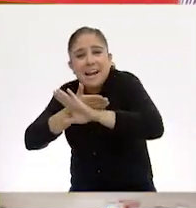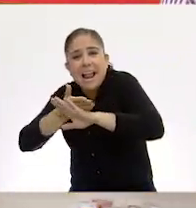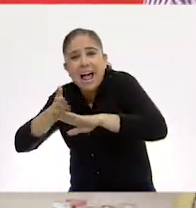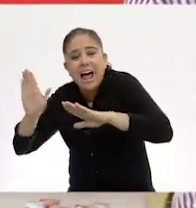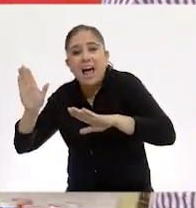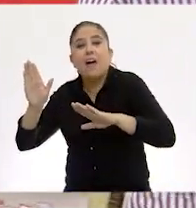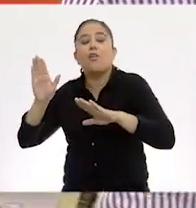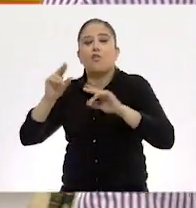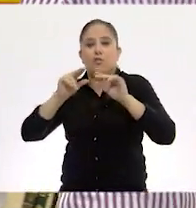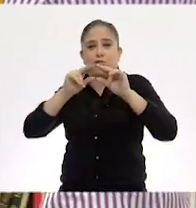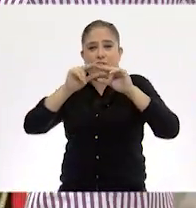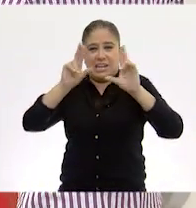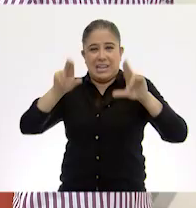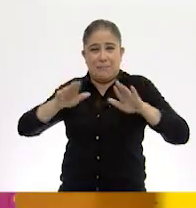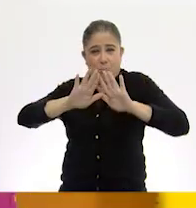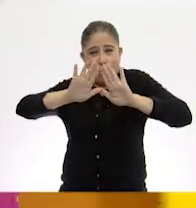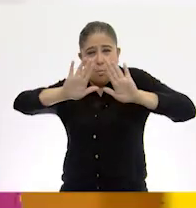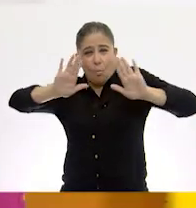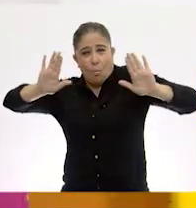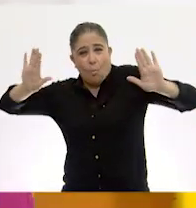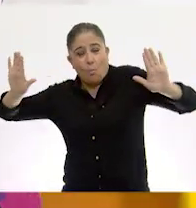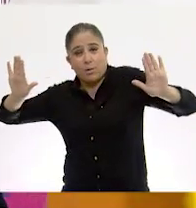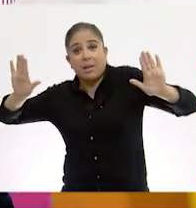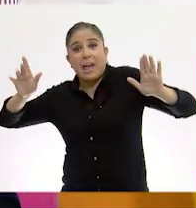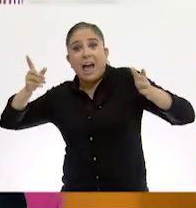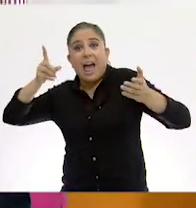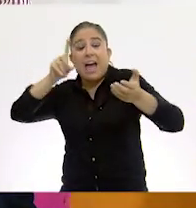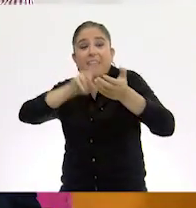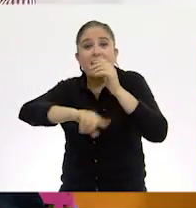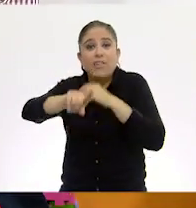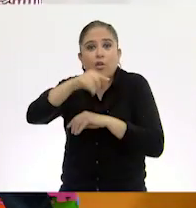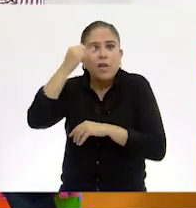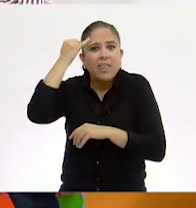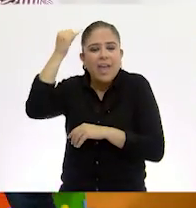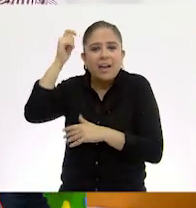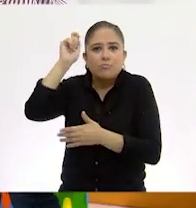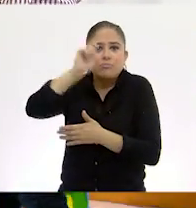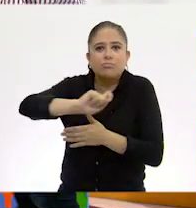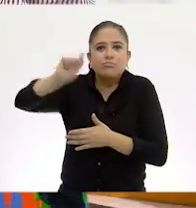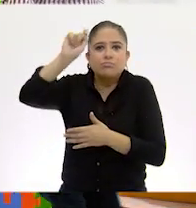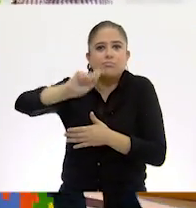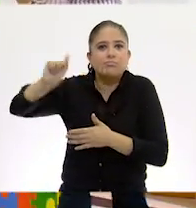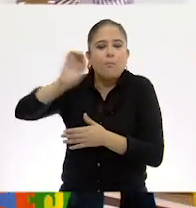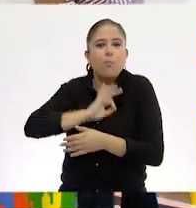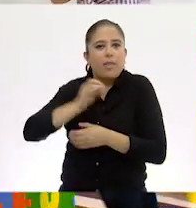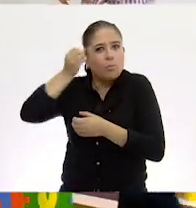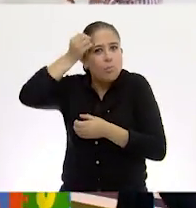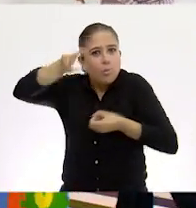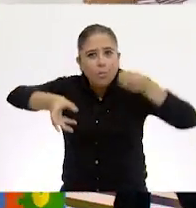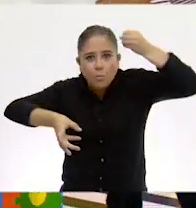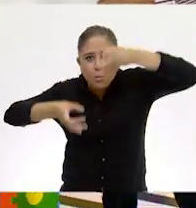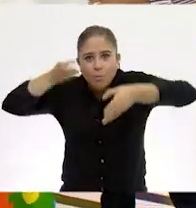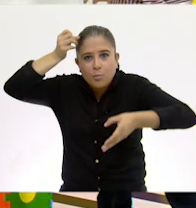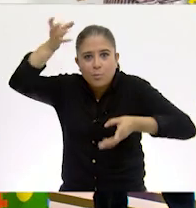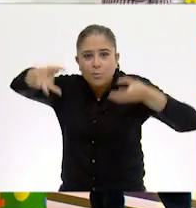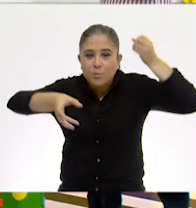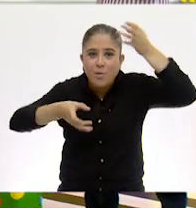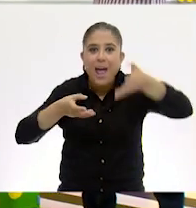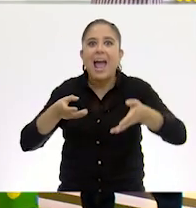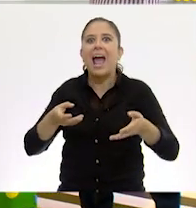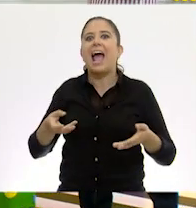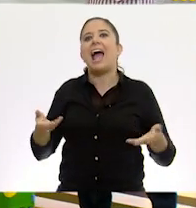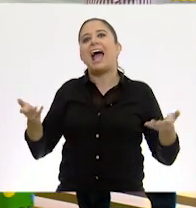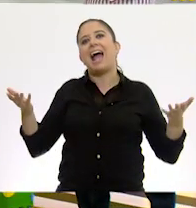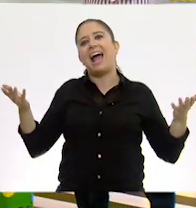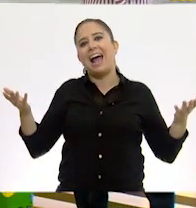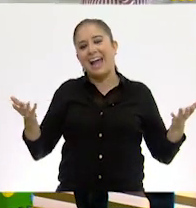blanco como la nieve. Y en su interior se leen las ideas que emanan de la mente. Ah, ¿será sí,